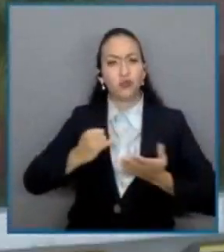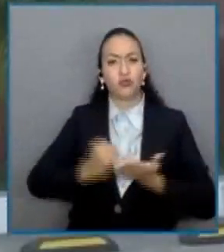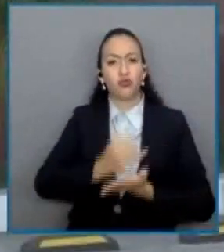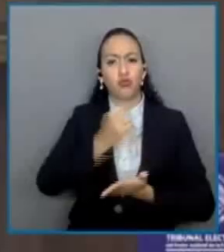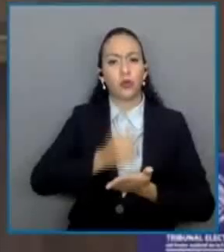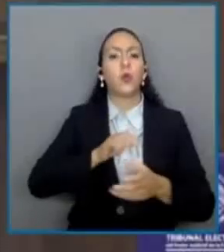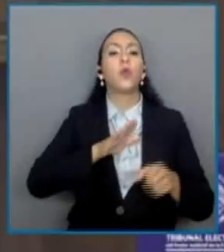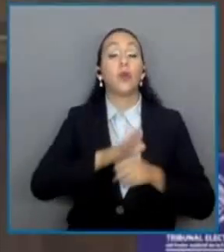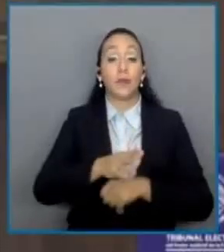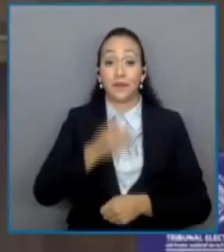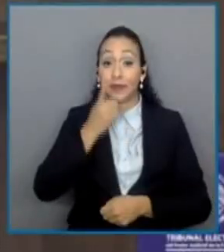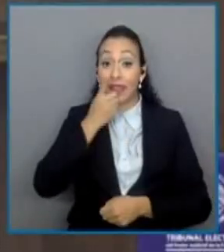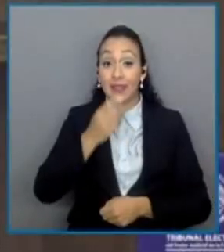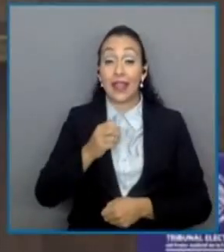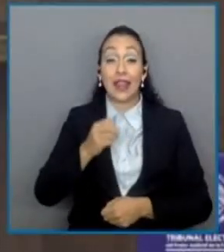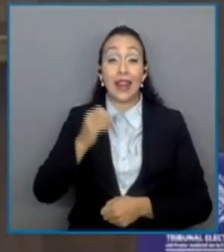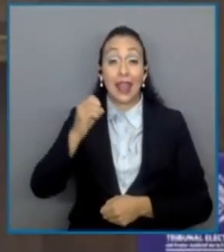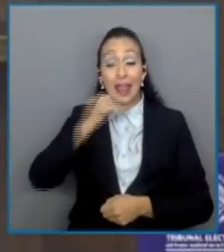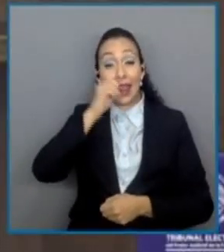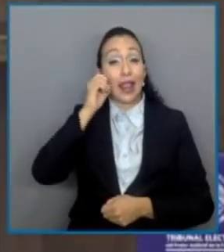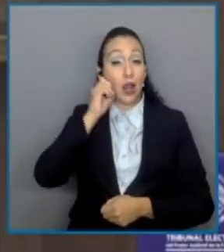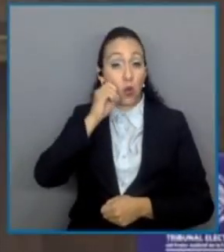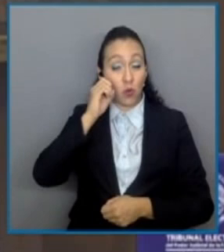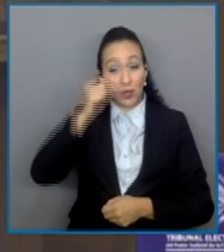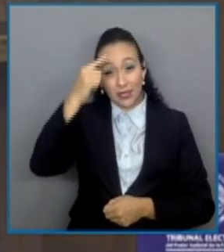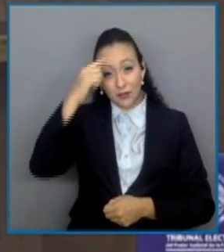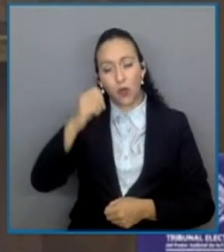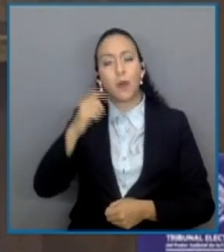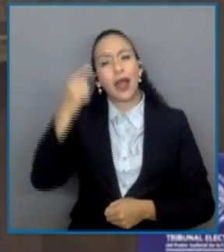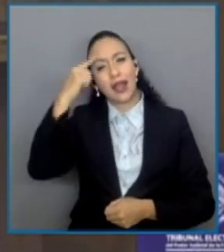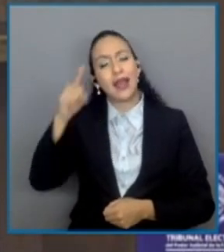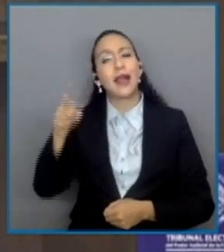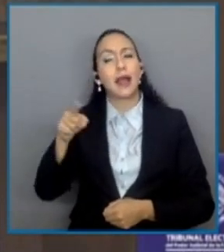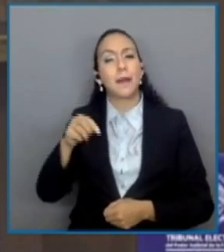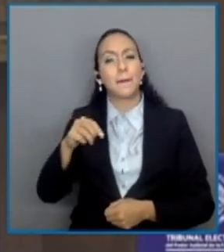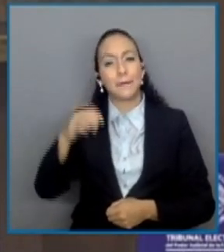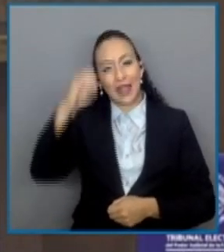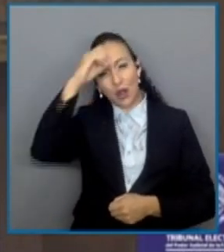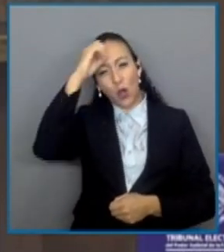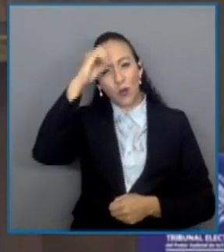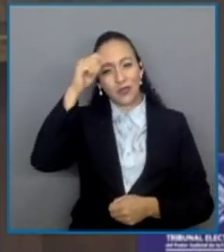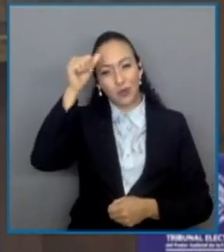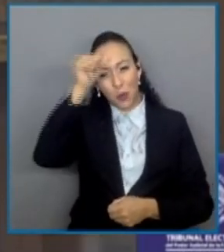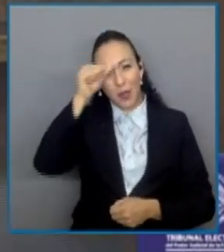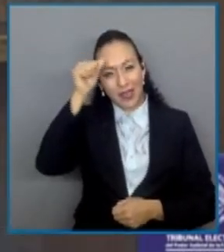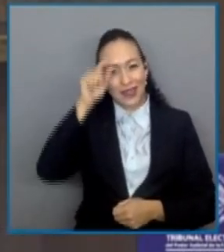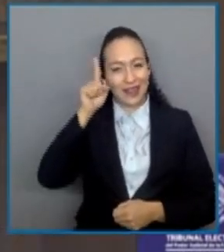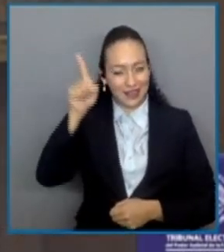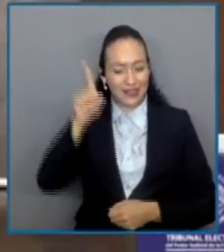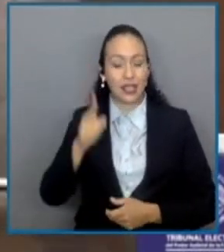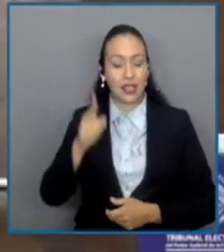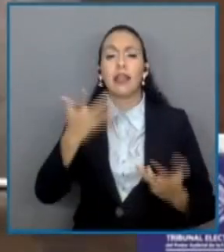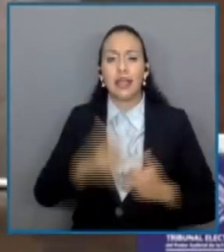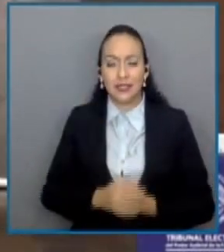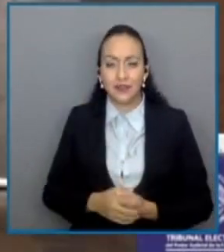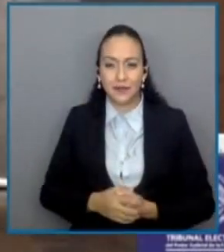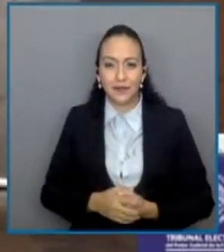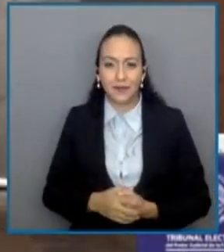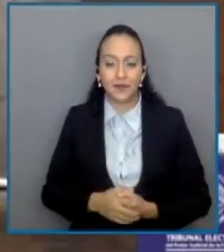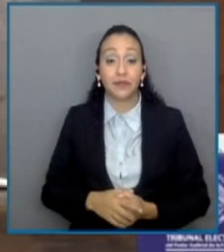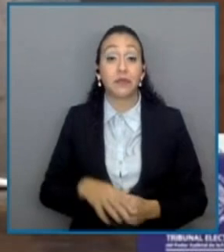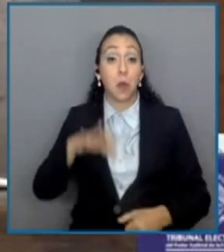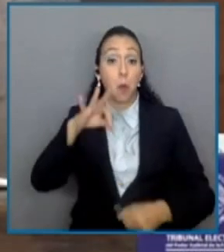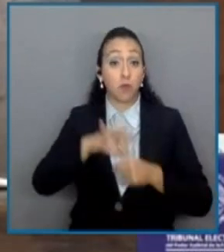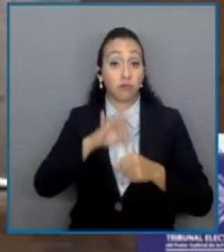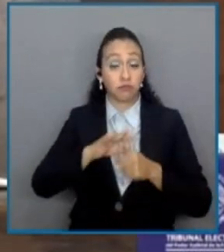de Guadalajara, Juan Sandoval Íñiguez, no vulneró el principio de laicidad al presuntamente inducir el voto en contra de